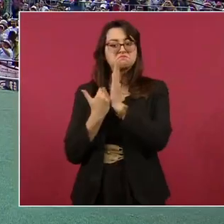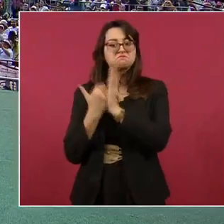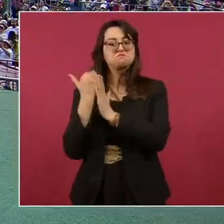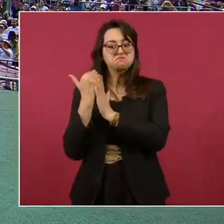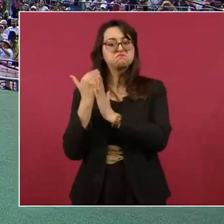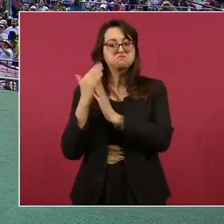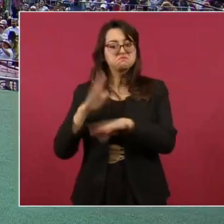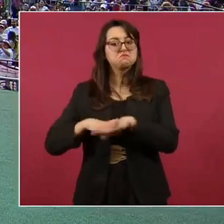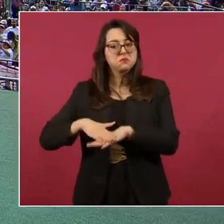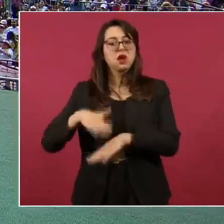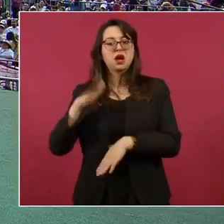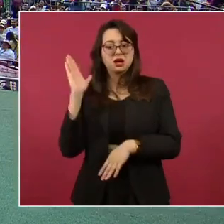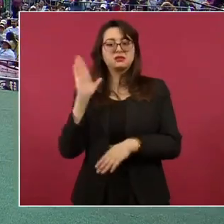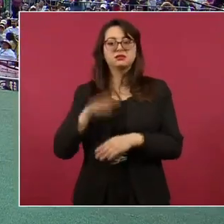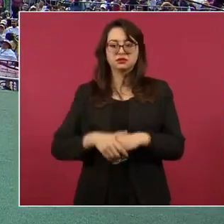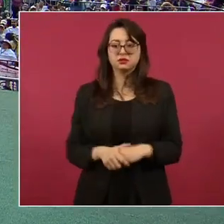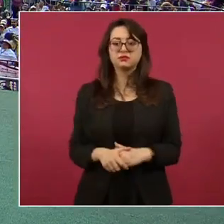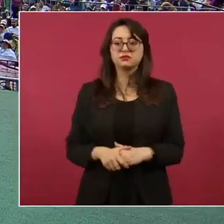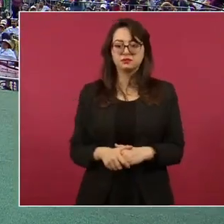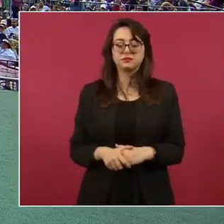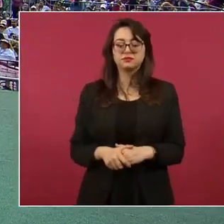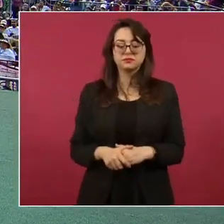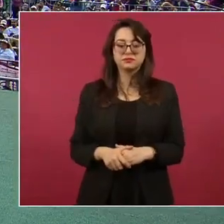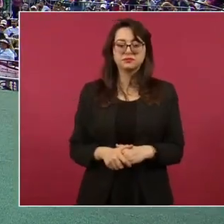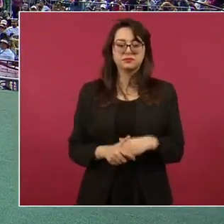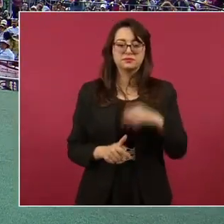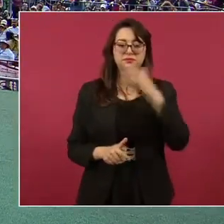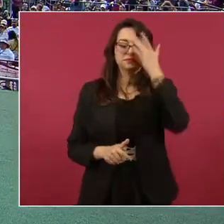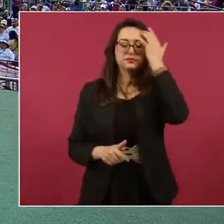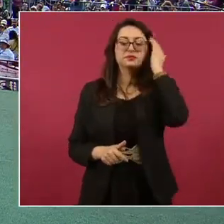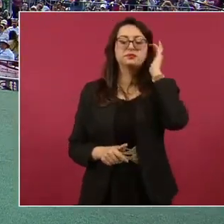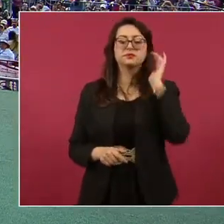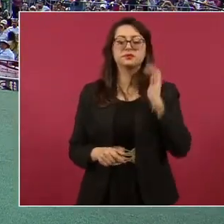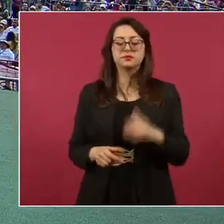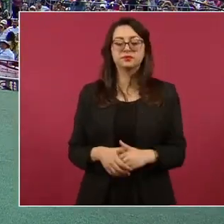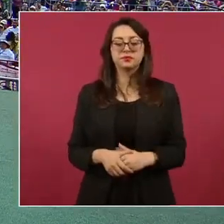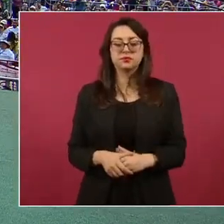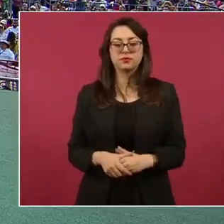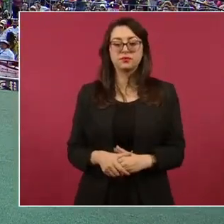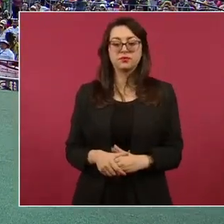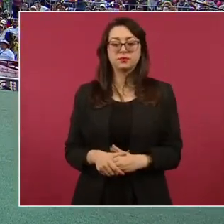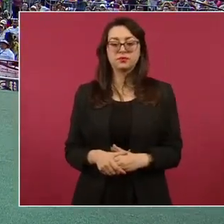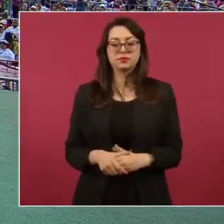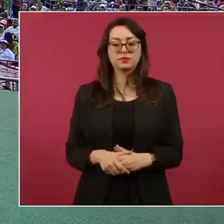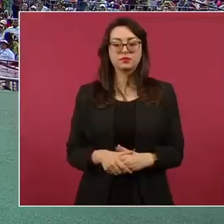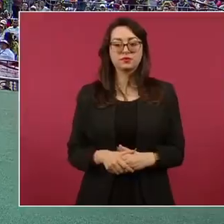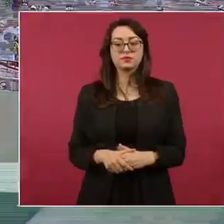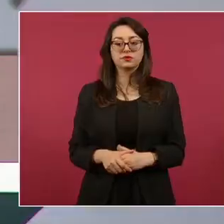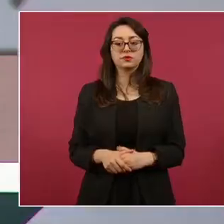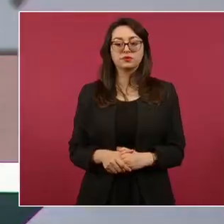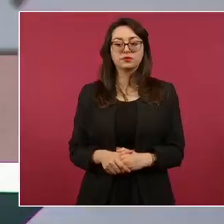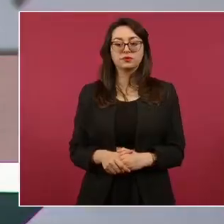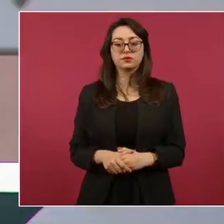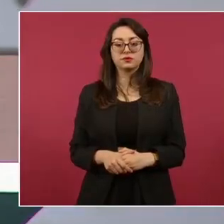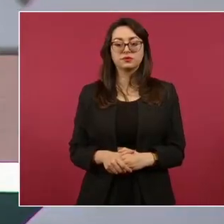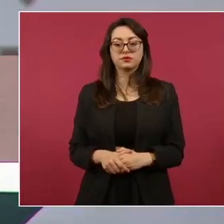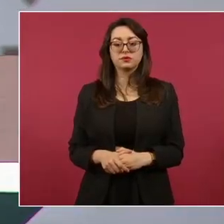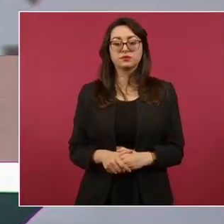Hay un número sin precedente